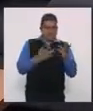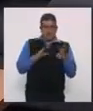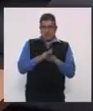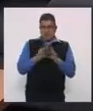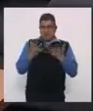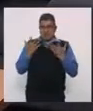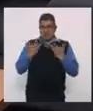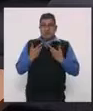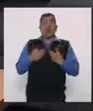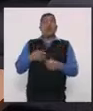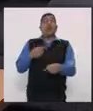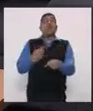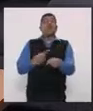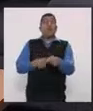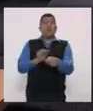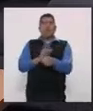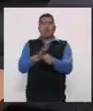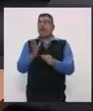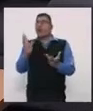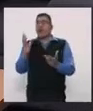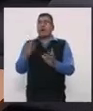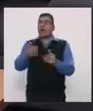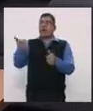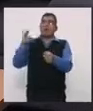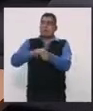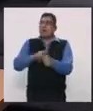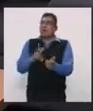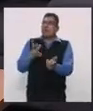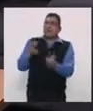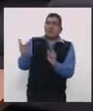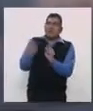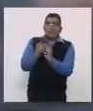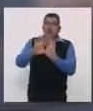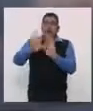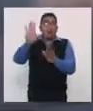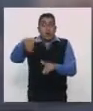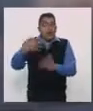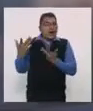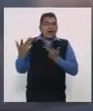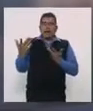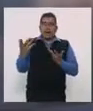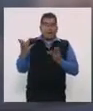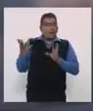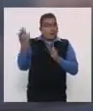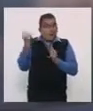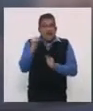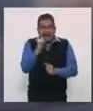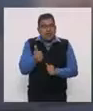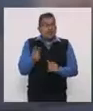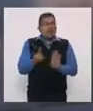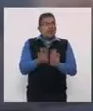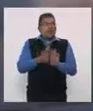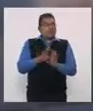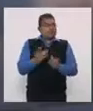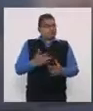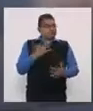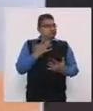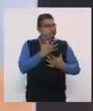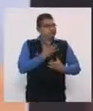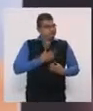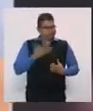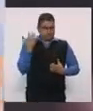sin poder estar cerca de tu familiar es durísimo. Está siendo demasiado fuerte y está dando